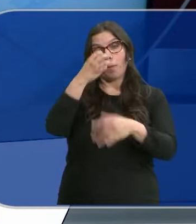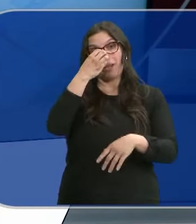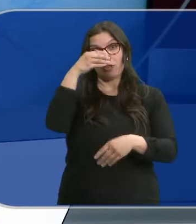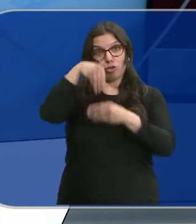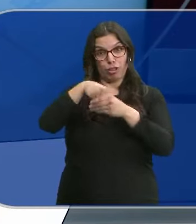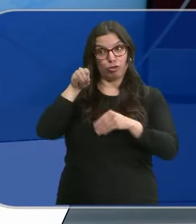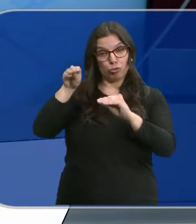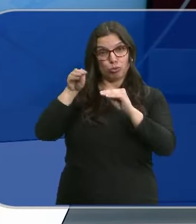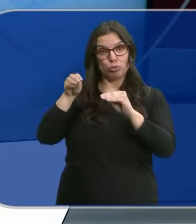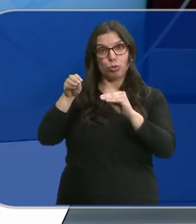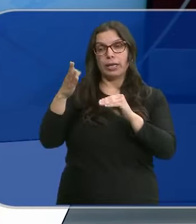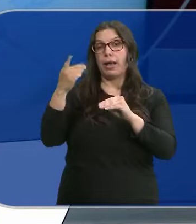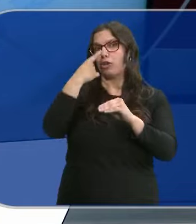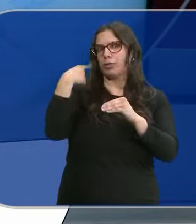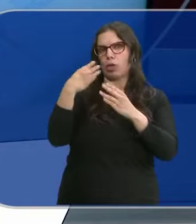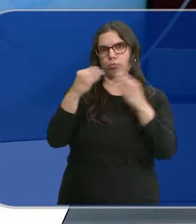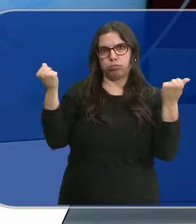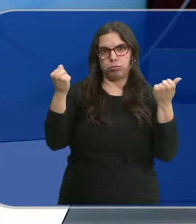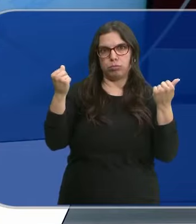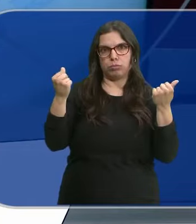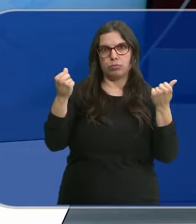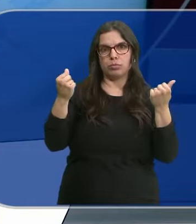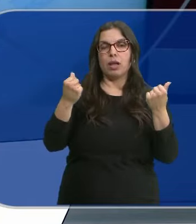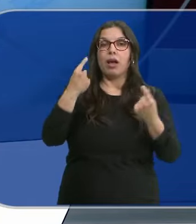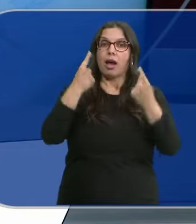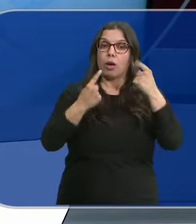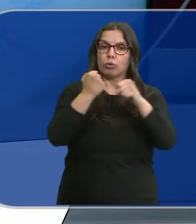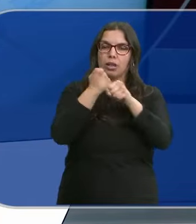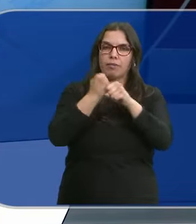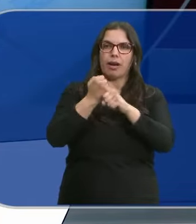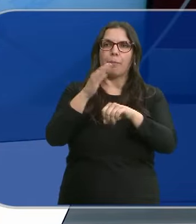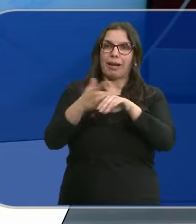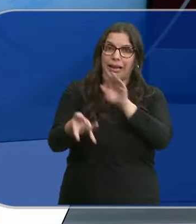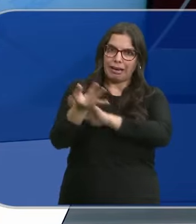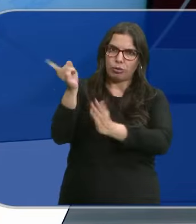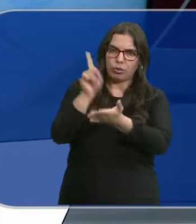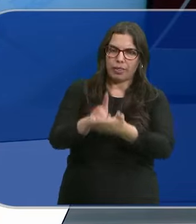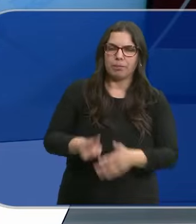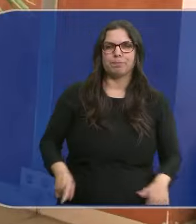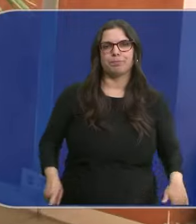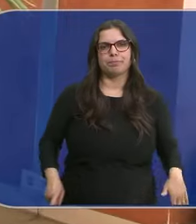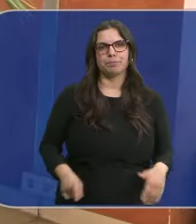payasos de hospital, desapareció el año pasado. Hay quien trabaja por recuperarlo.